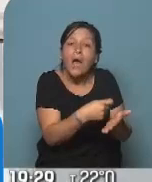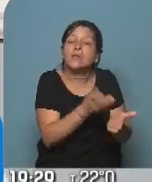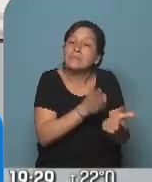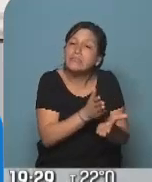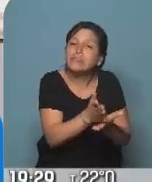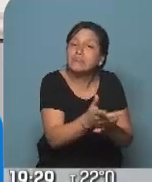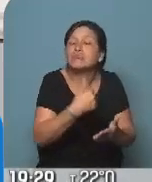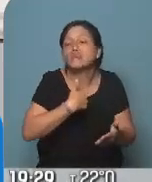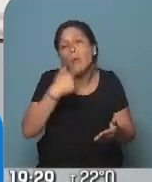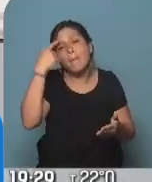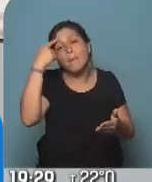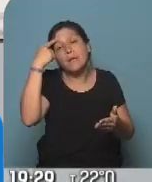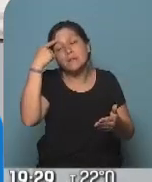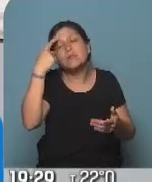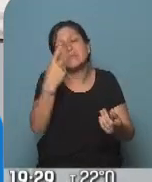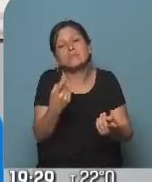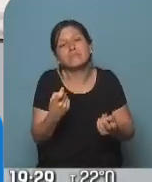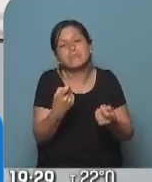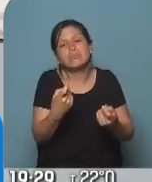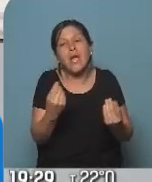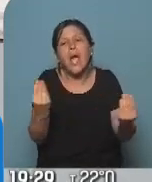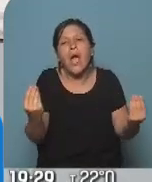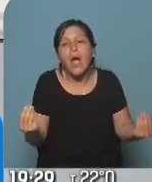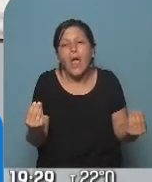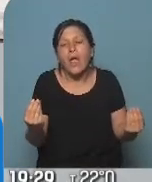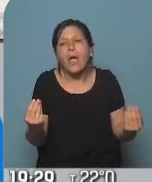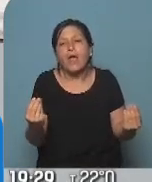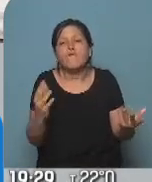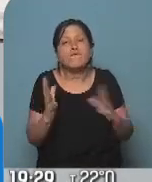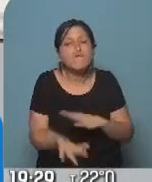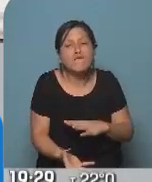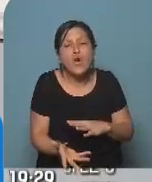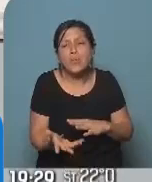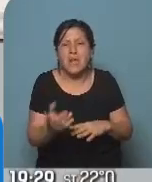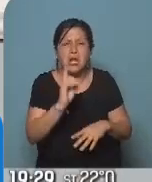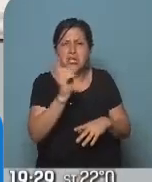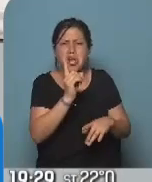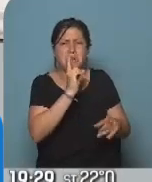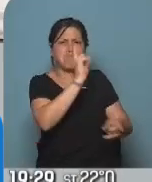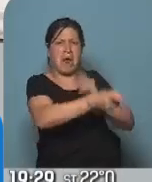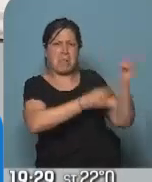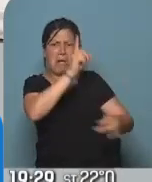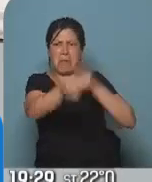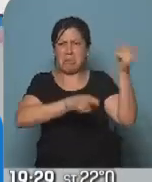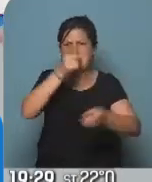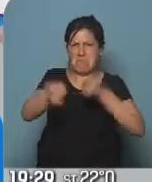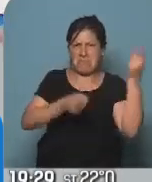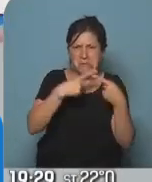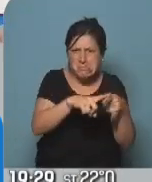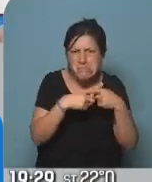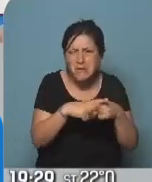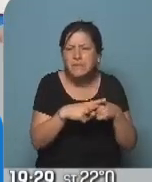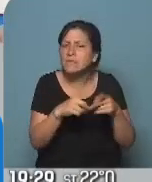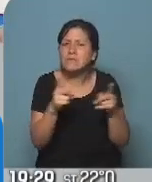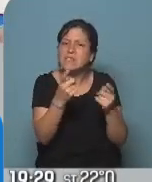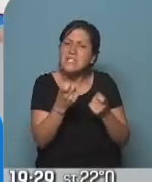que nos merecemos, meditadamente y sin, digo, echarnos culpas mutuamente, por decirlo de algún modo, analizar